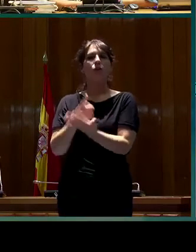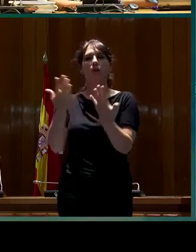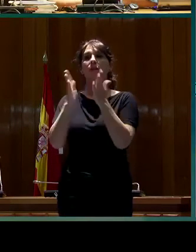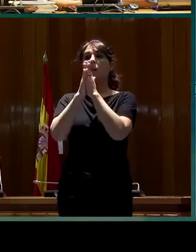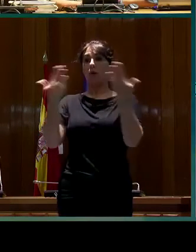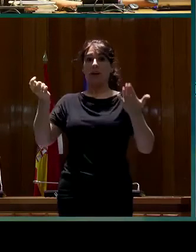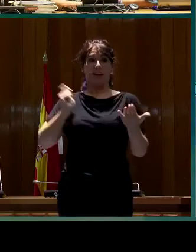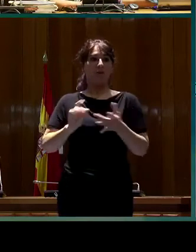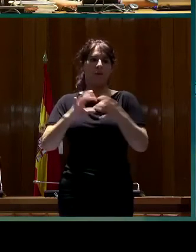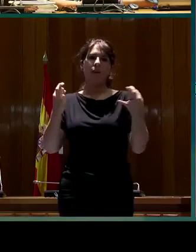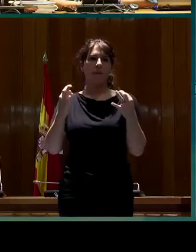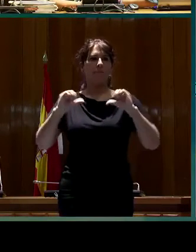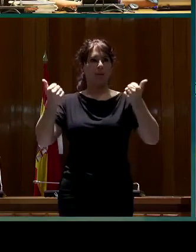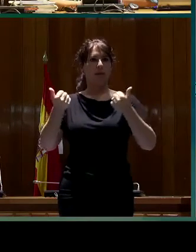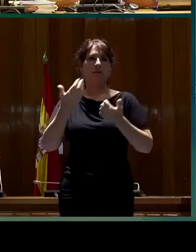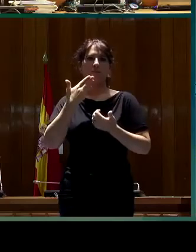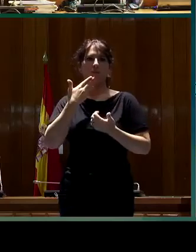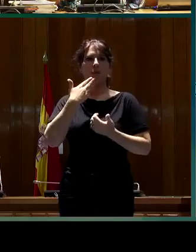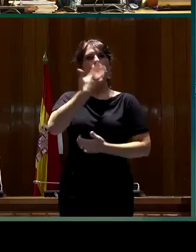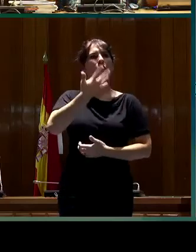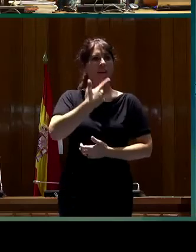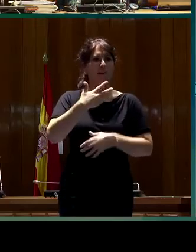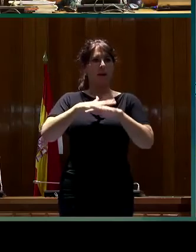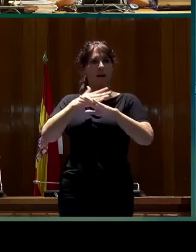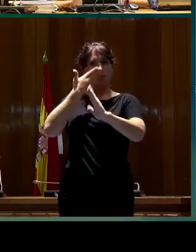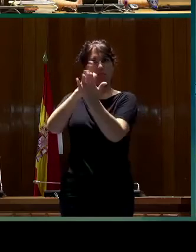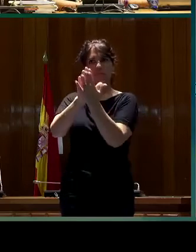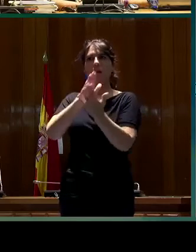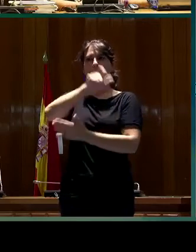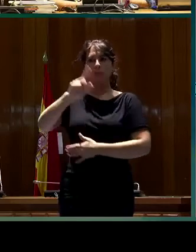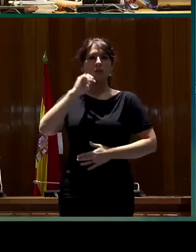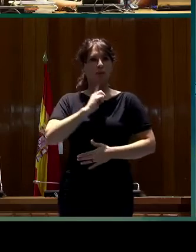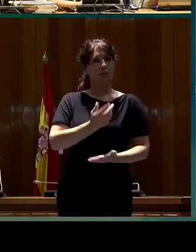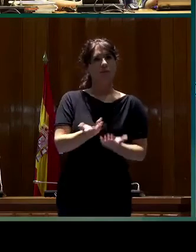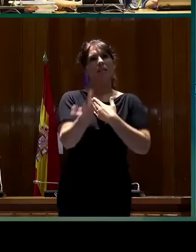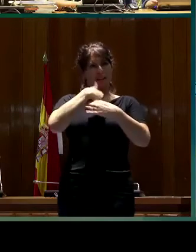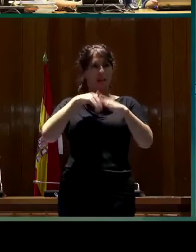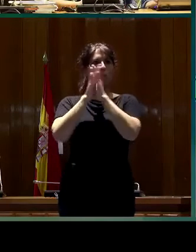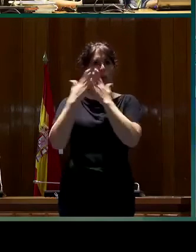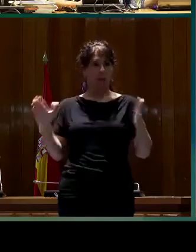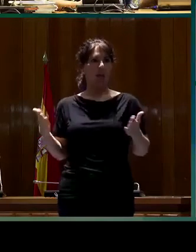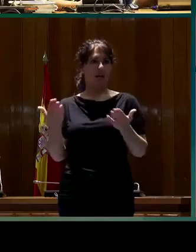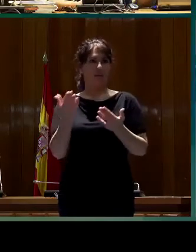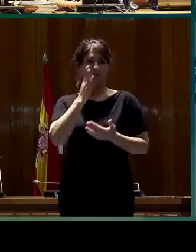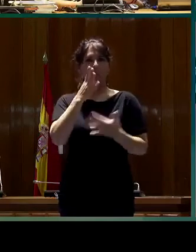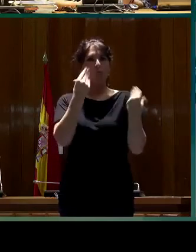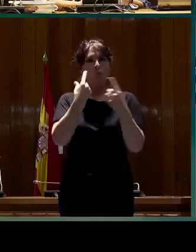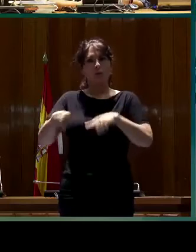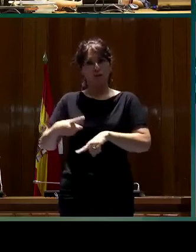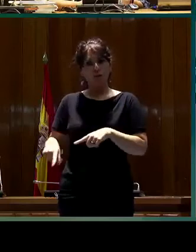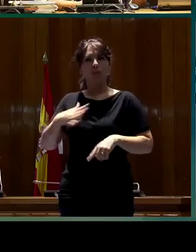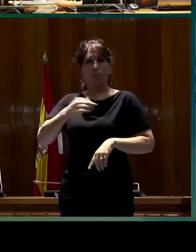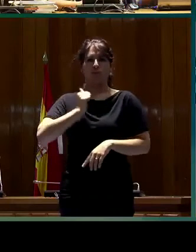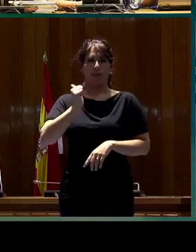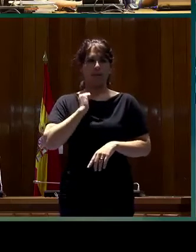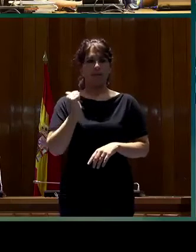para afrontar este tipo de situaciones y hacer que las personas sordas vayan a las bibliotecas, porque realmente hay muchísimas cosas y pueden sacar mucho